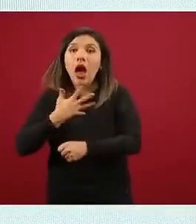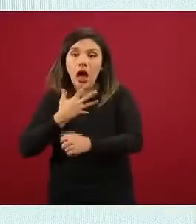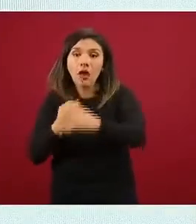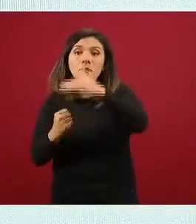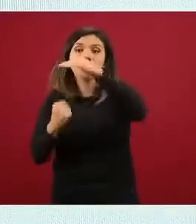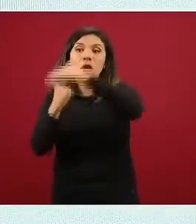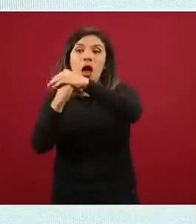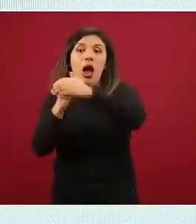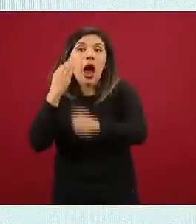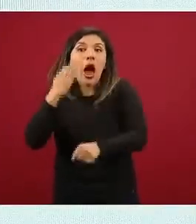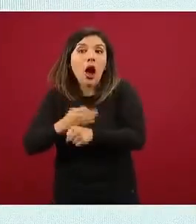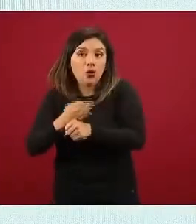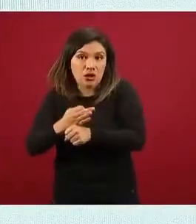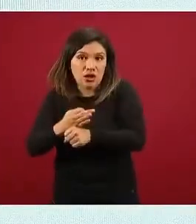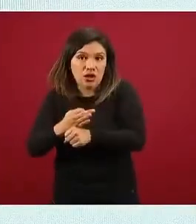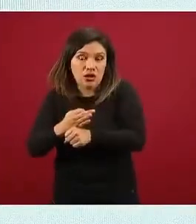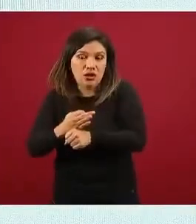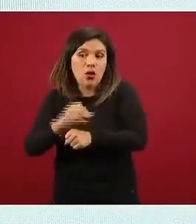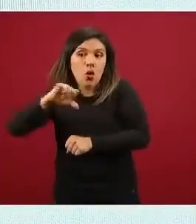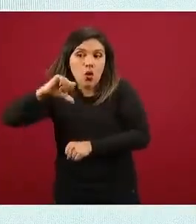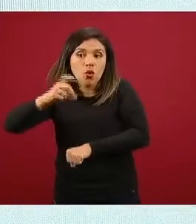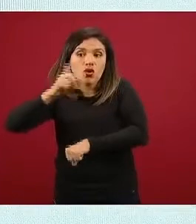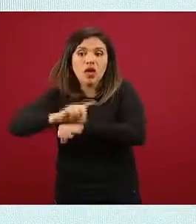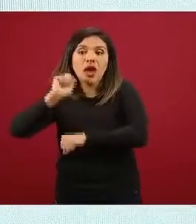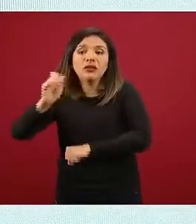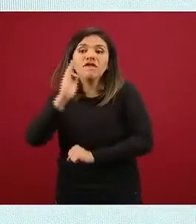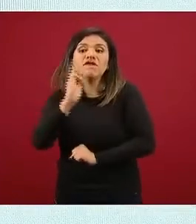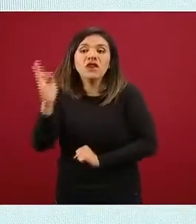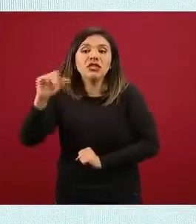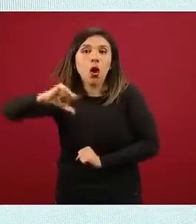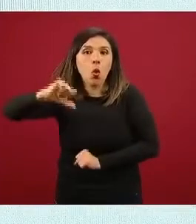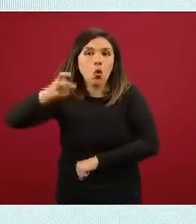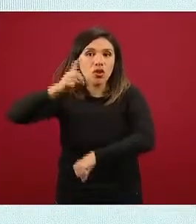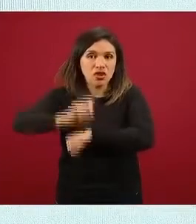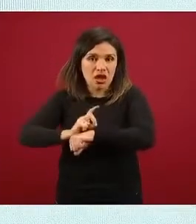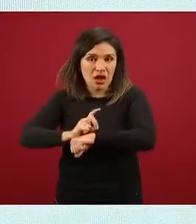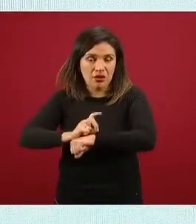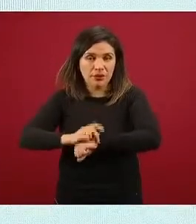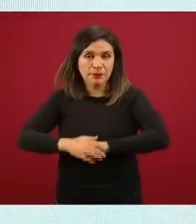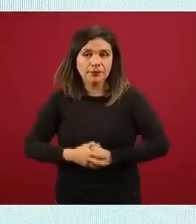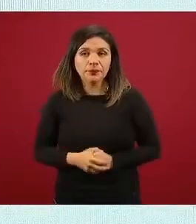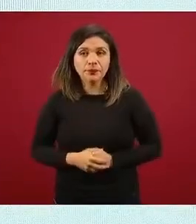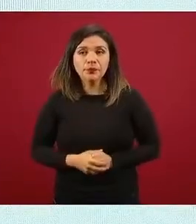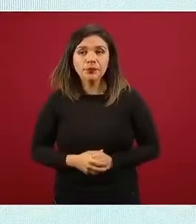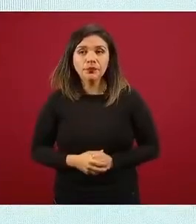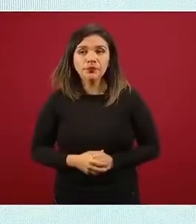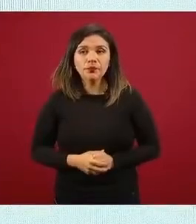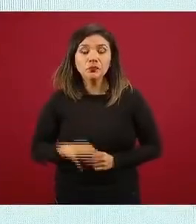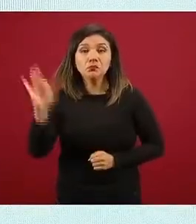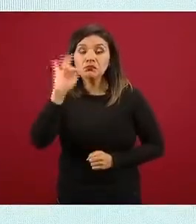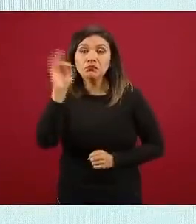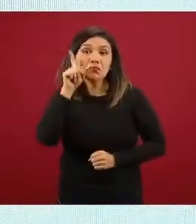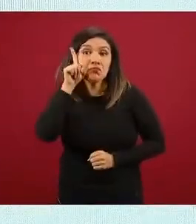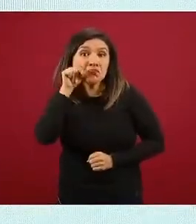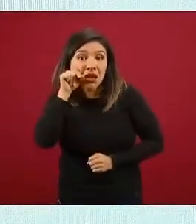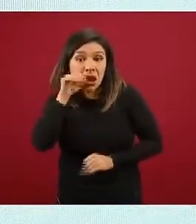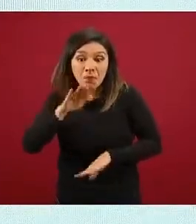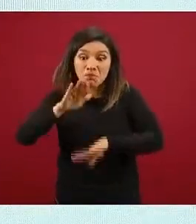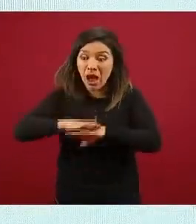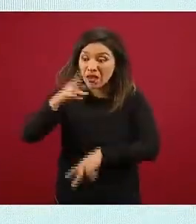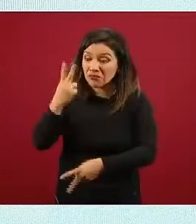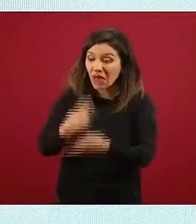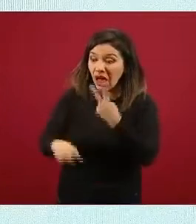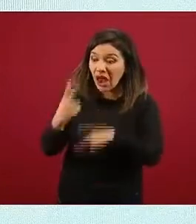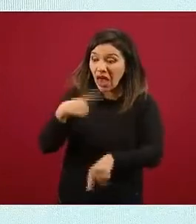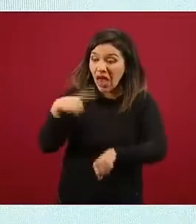máximo. ¿Por qué digo hasta el momento? Porque esta es la fecha presente, esto es hoy. Si mañana tuvieran más